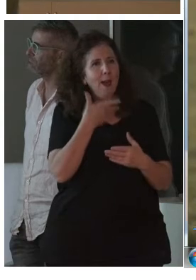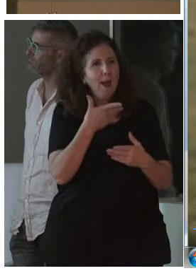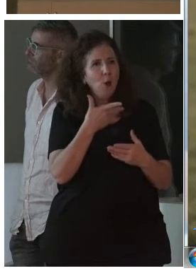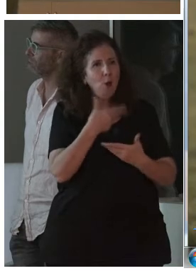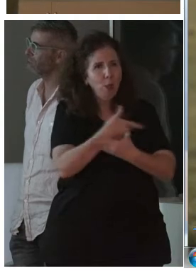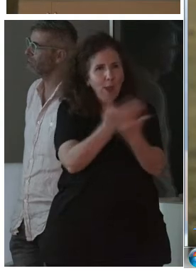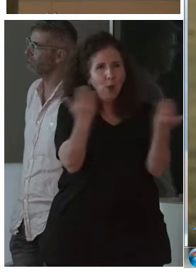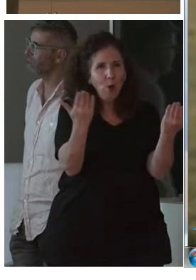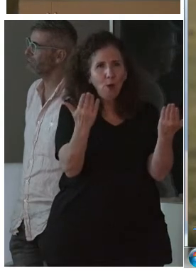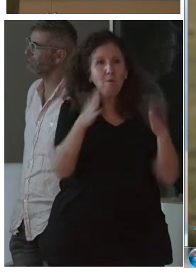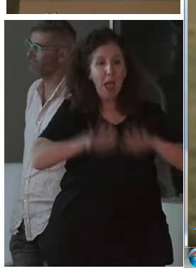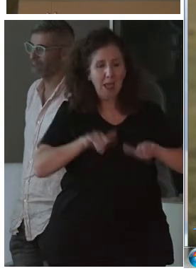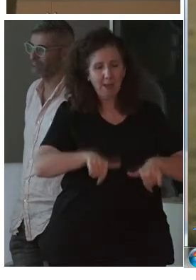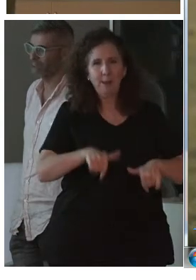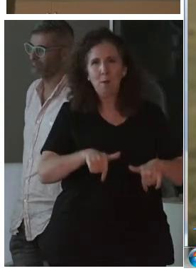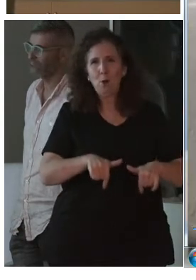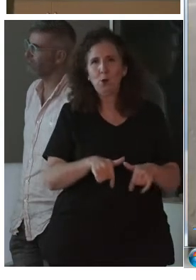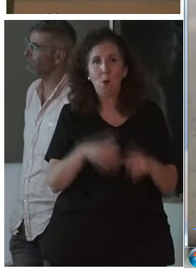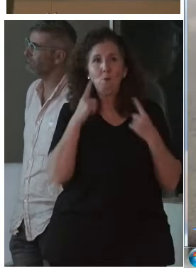estamos.